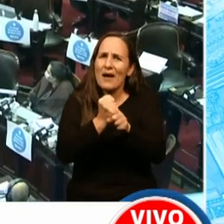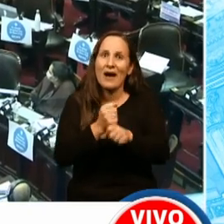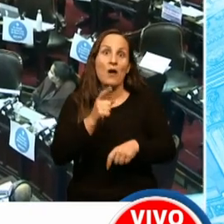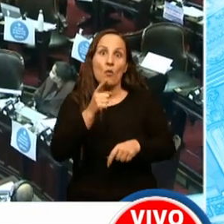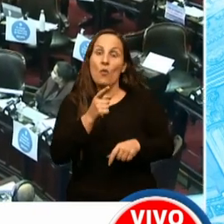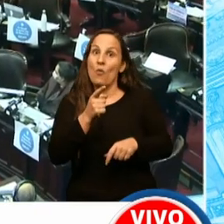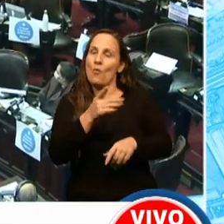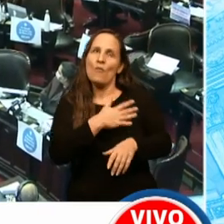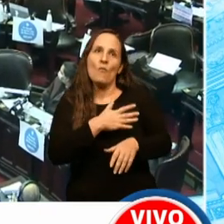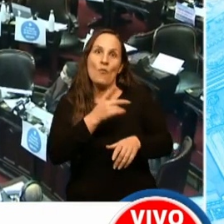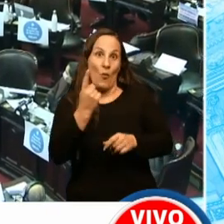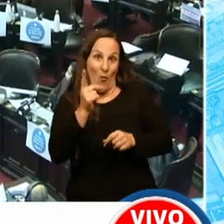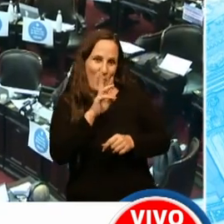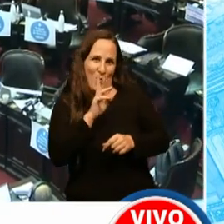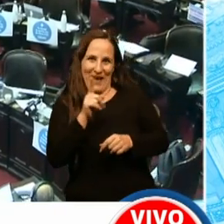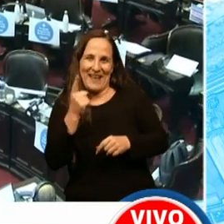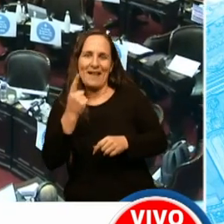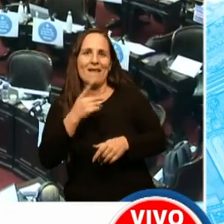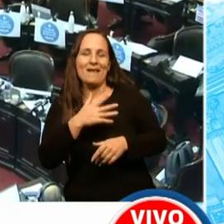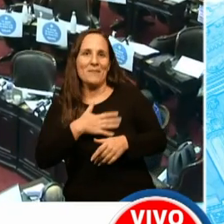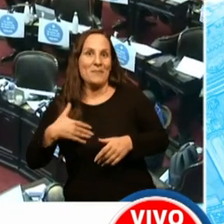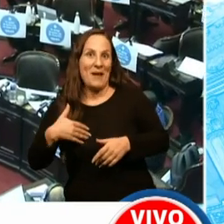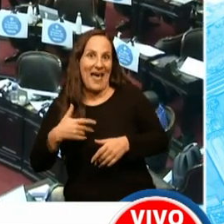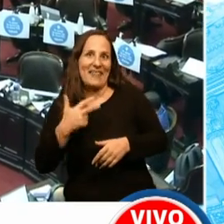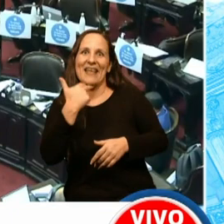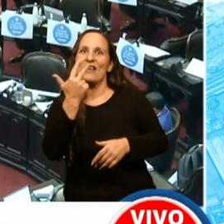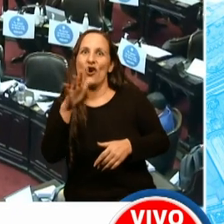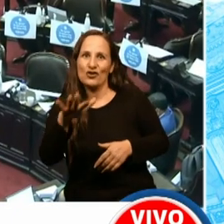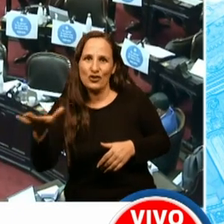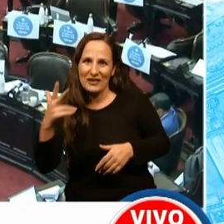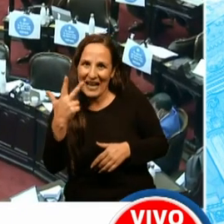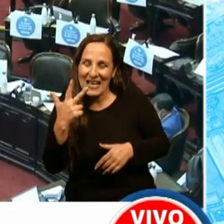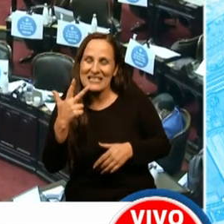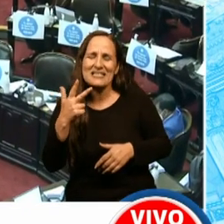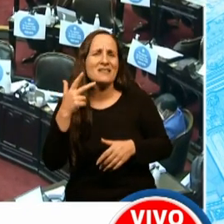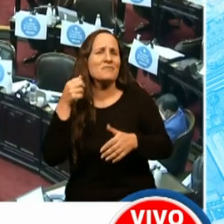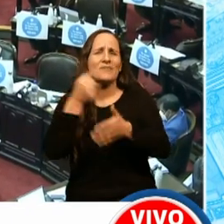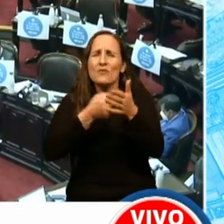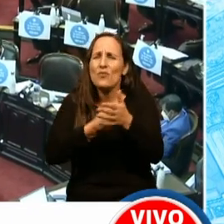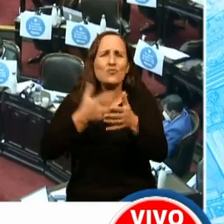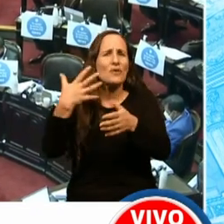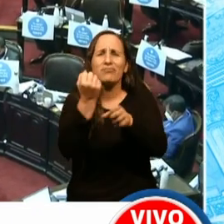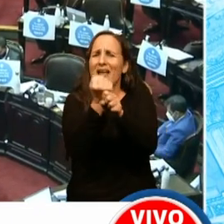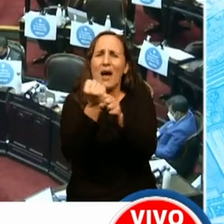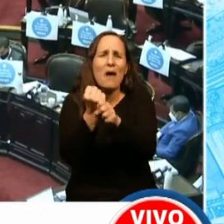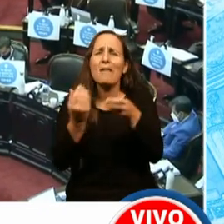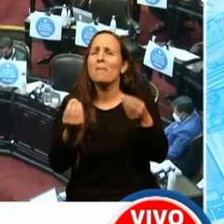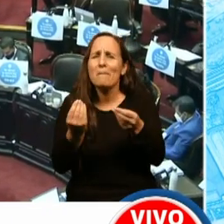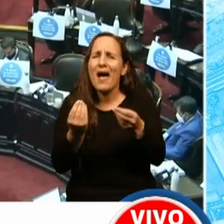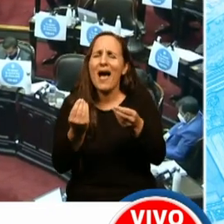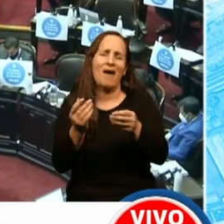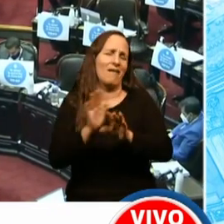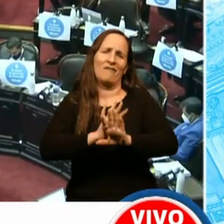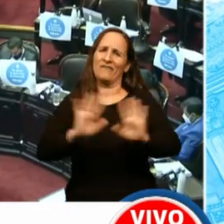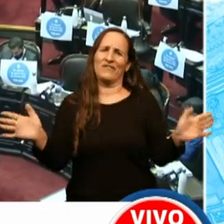madre una madre maravillosa de tres hijos y luchan y trabajan para que no existan más ese tipo